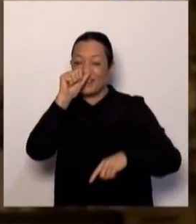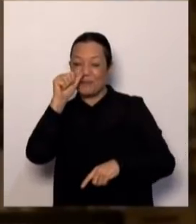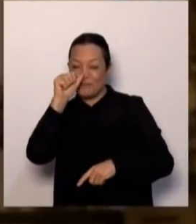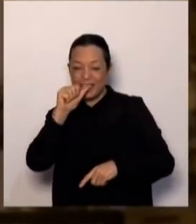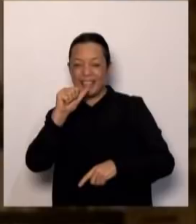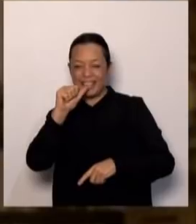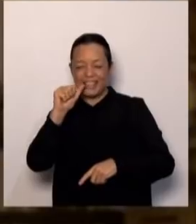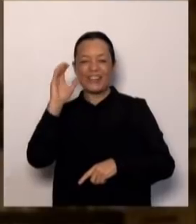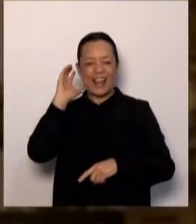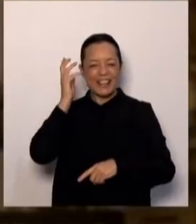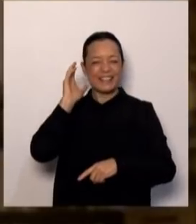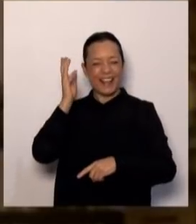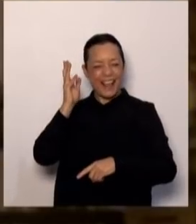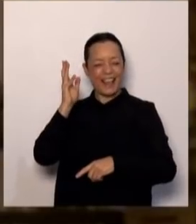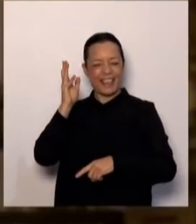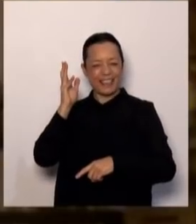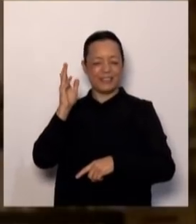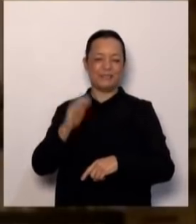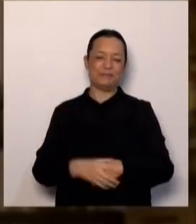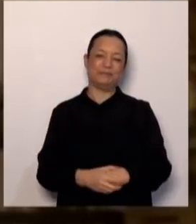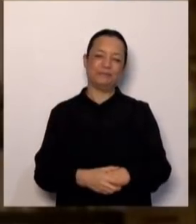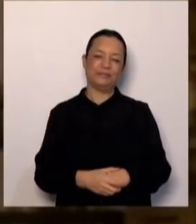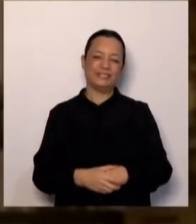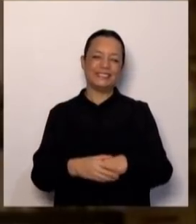de la radio, de la televisión.